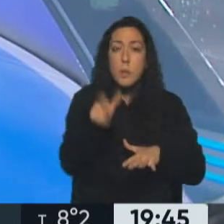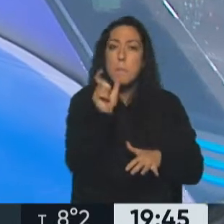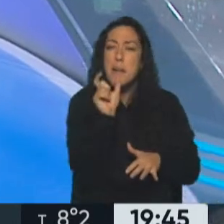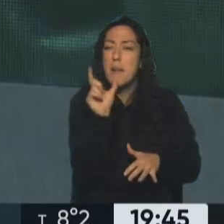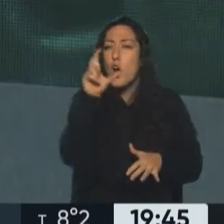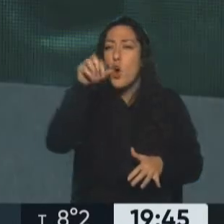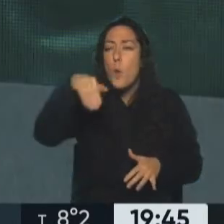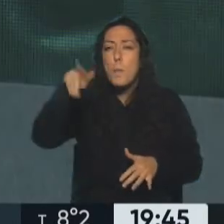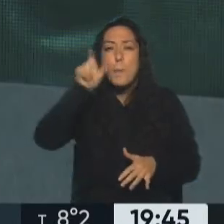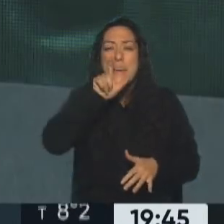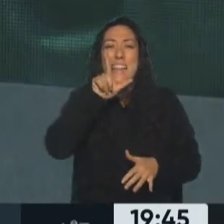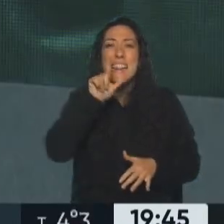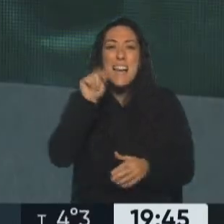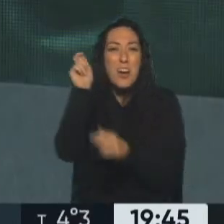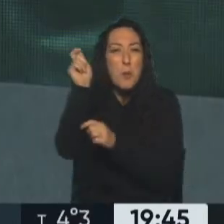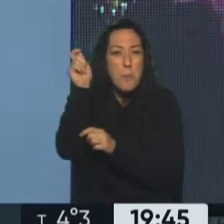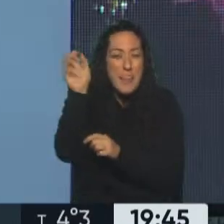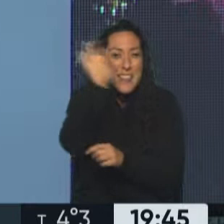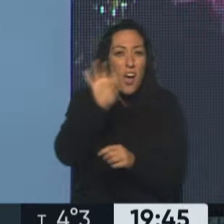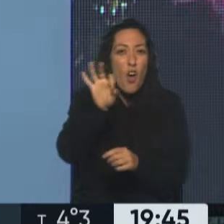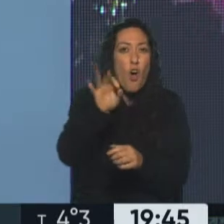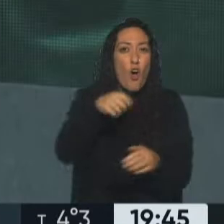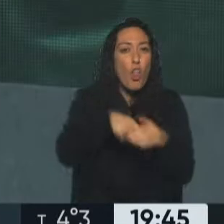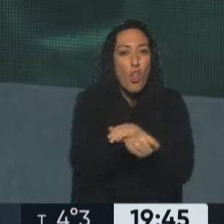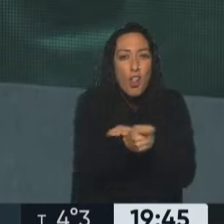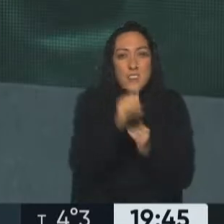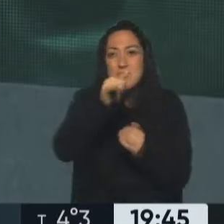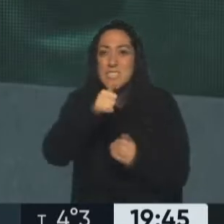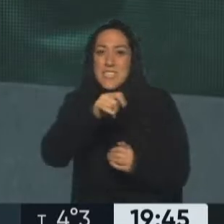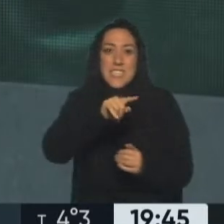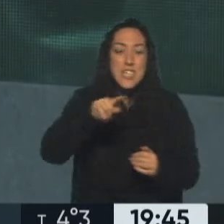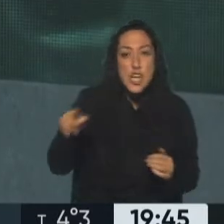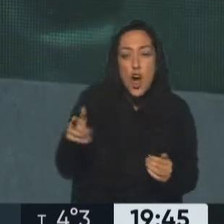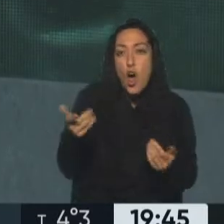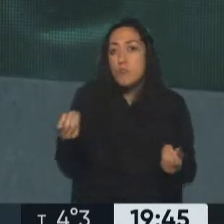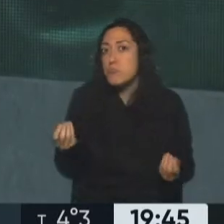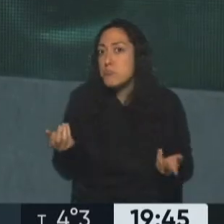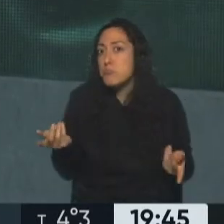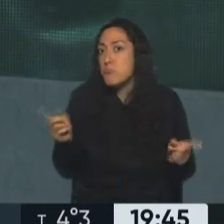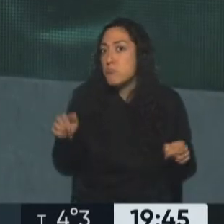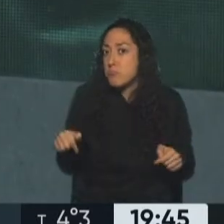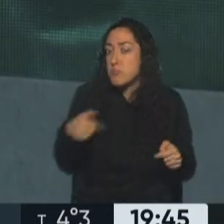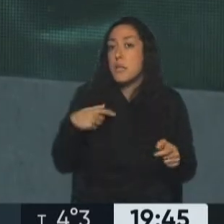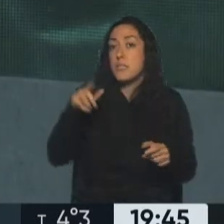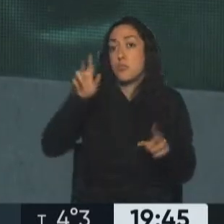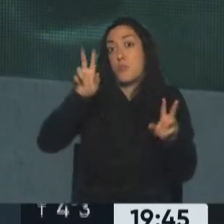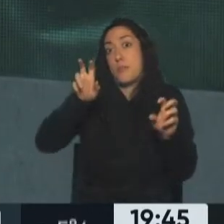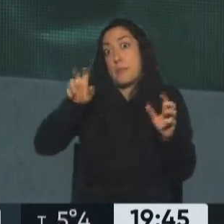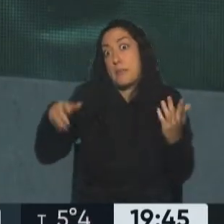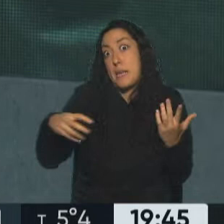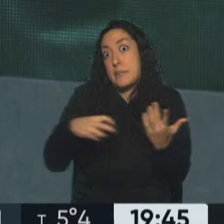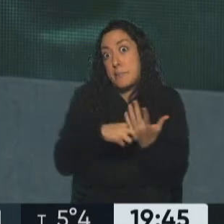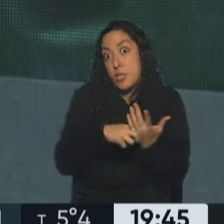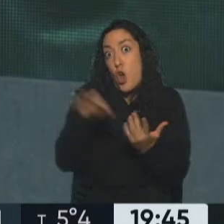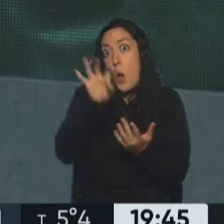y las pruebas que pudiera haber con respecto a si existieron algún tipo de soborno se supone que hay inspectores o que quienes son